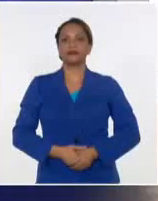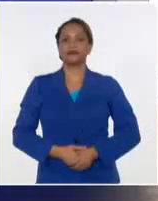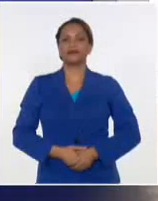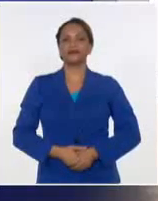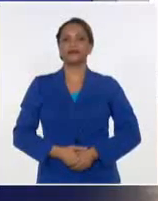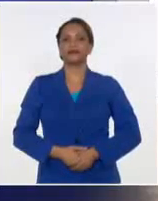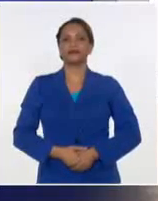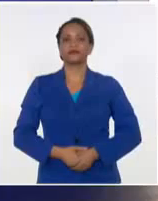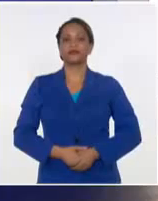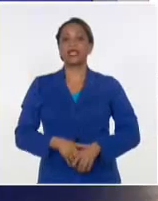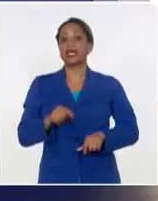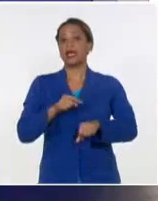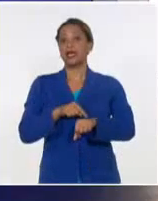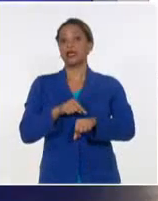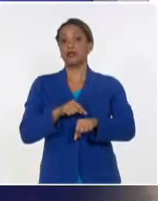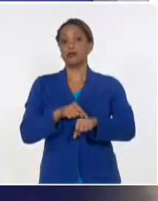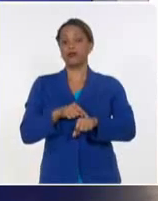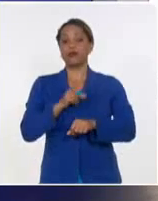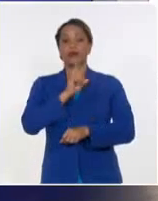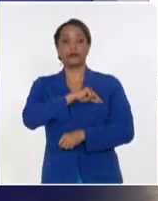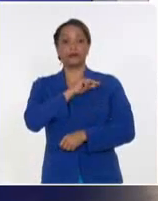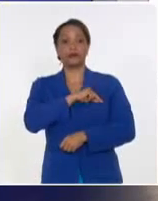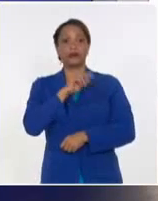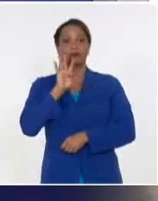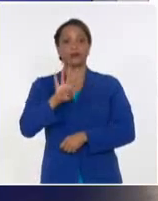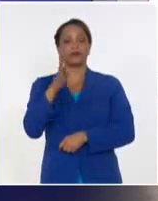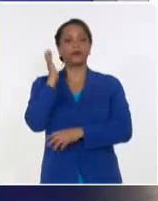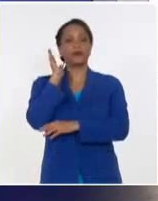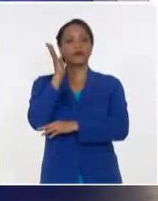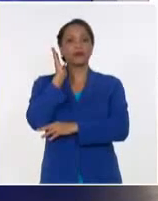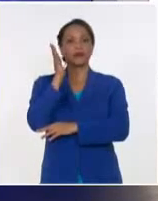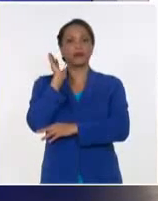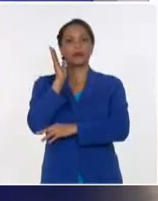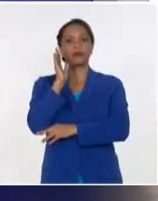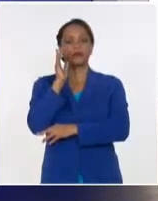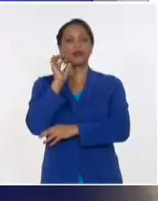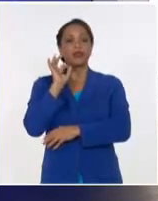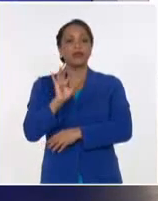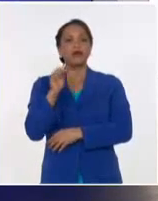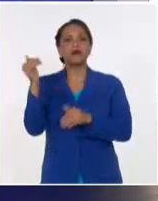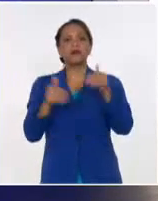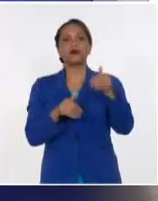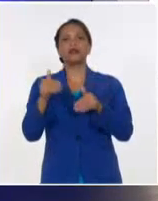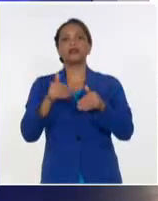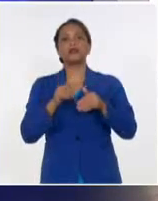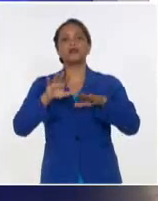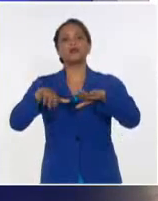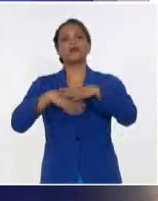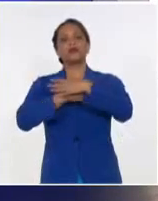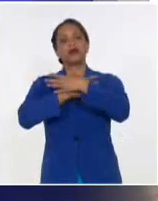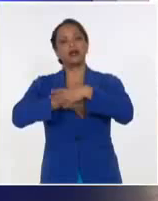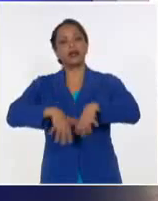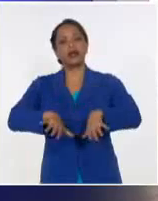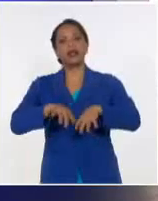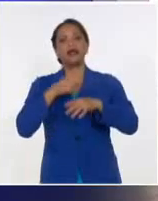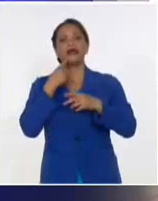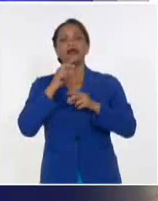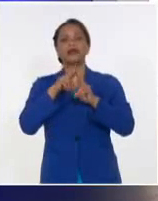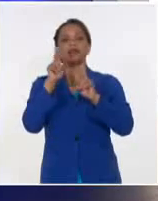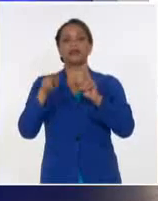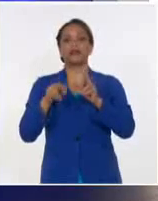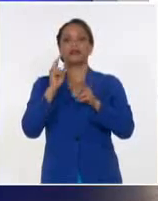Sepa que en este momento los delegados a la Cuarta Conferencia de la Nación y la Emigración participan en una gala en el capitalino Teatro Martí.